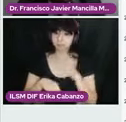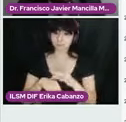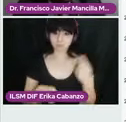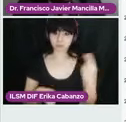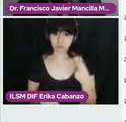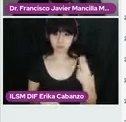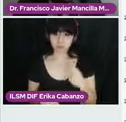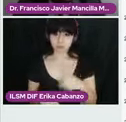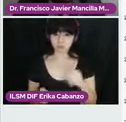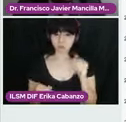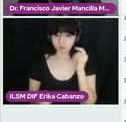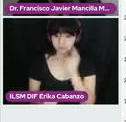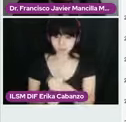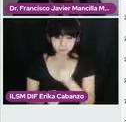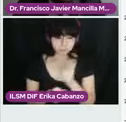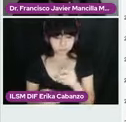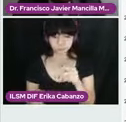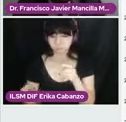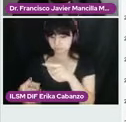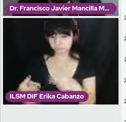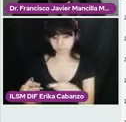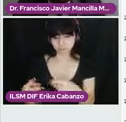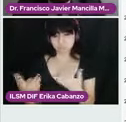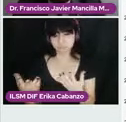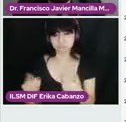distinguir aquellos zumbidos